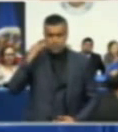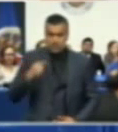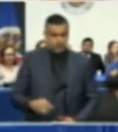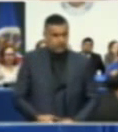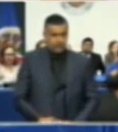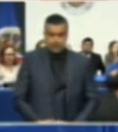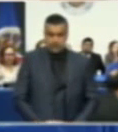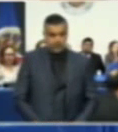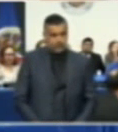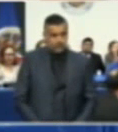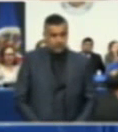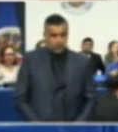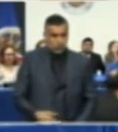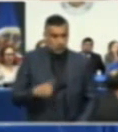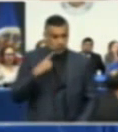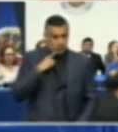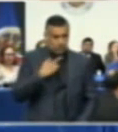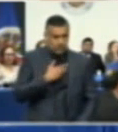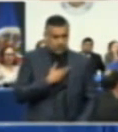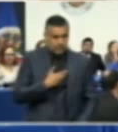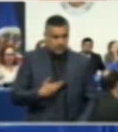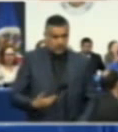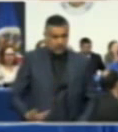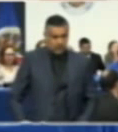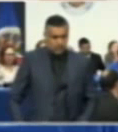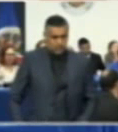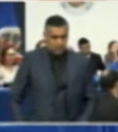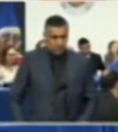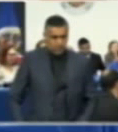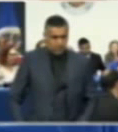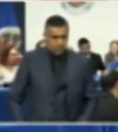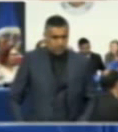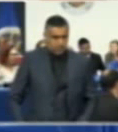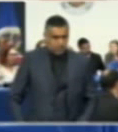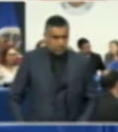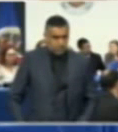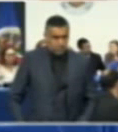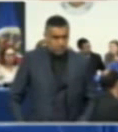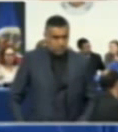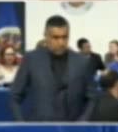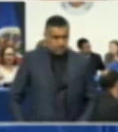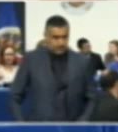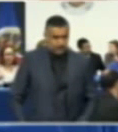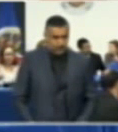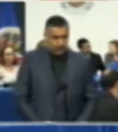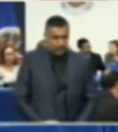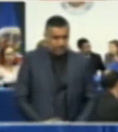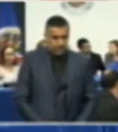para la Integración de la Persona con Discapacidad con ALIS. Mi nombre es Julio Miflor Manjara.